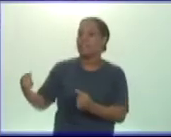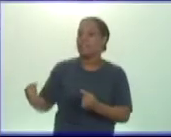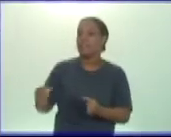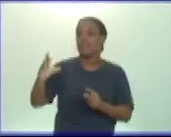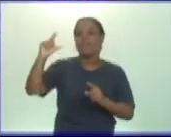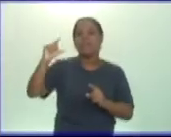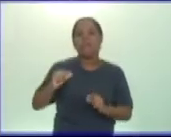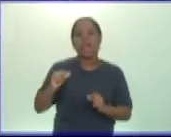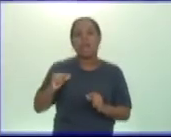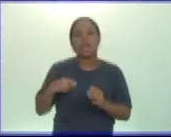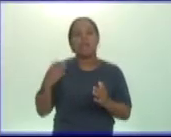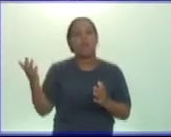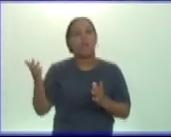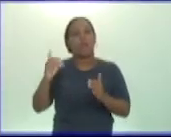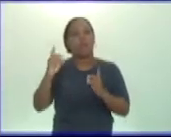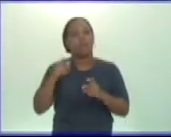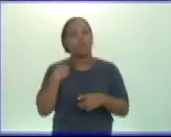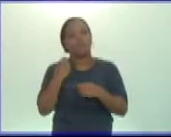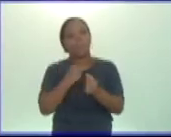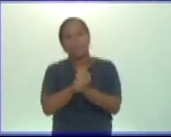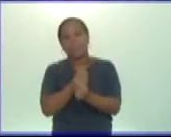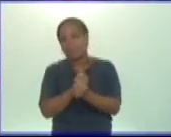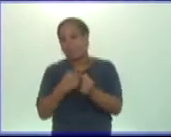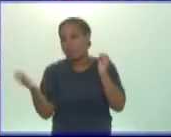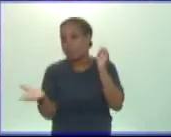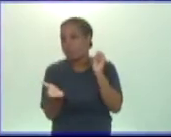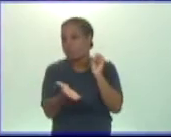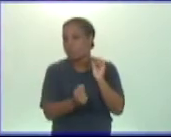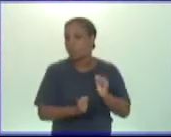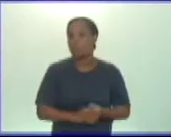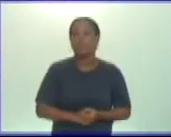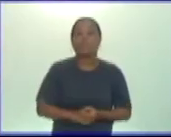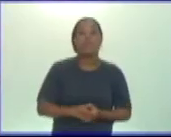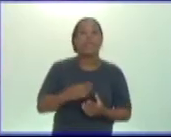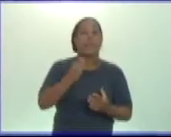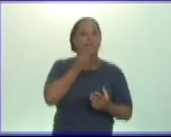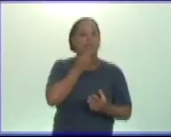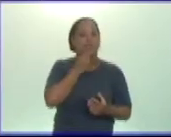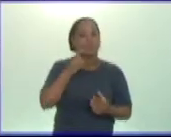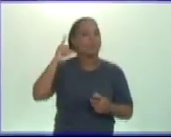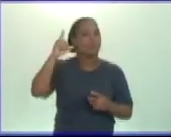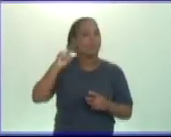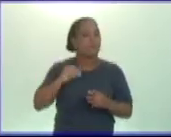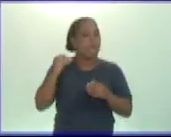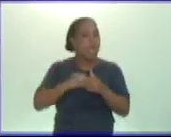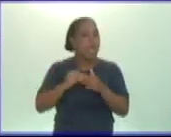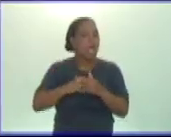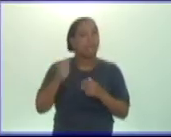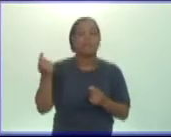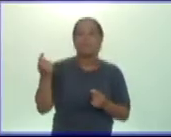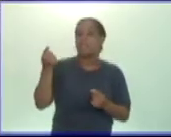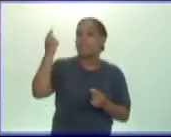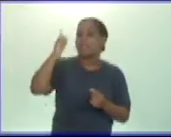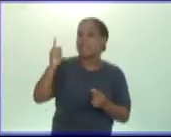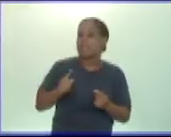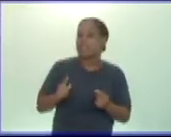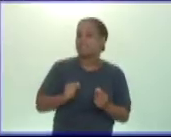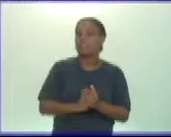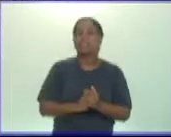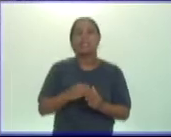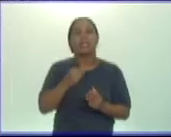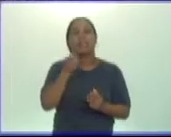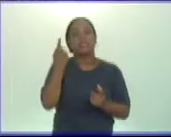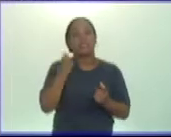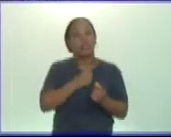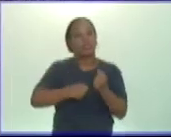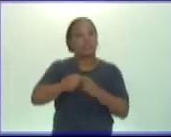deforestación. Mientras tanto, es posible reducir el uso de energía en las casas si se usan aparatos domésticos que sean más eficientes en